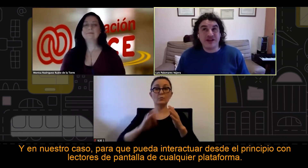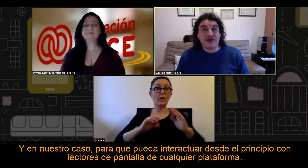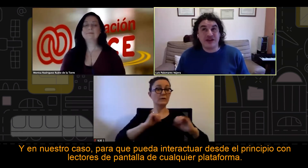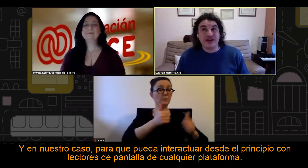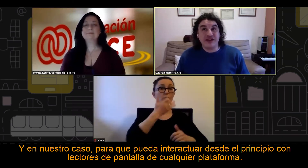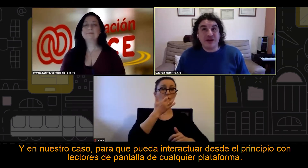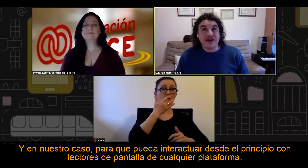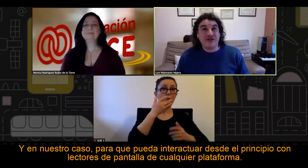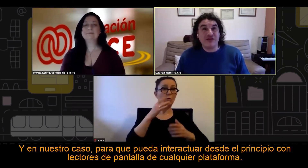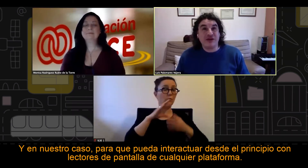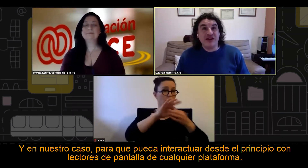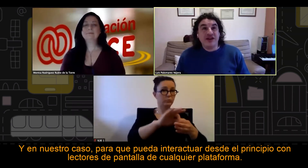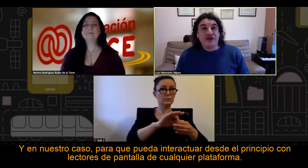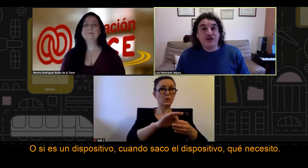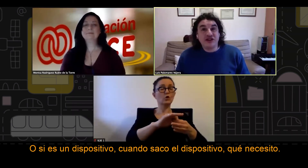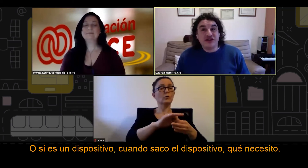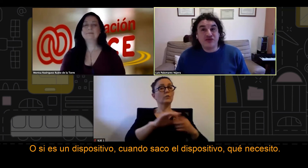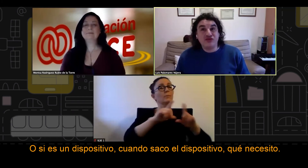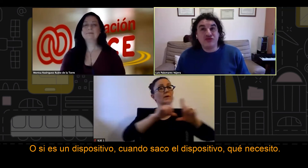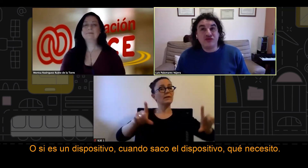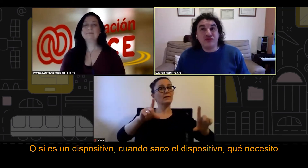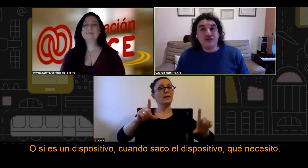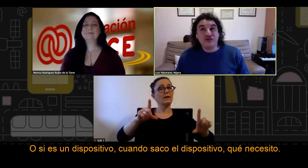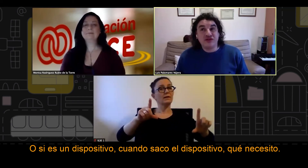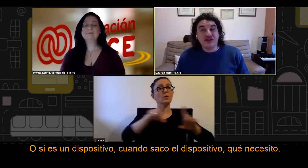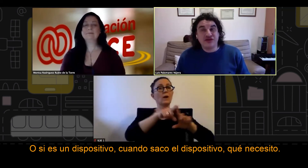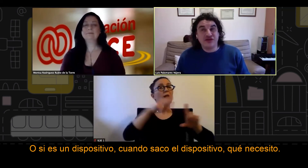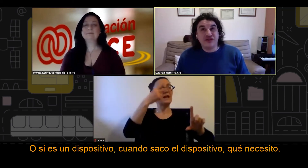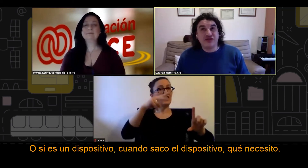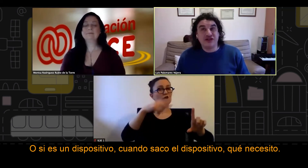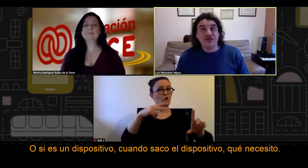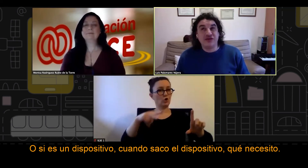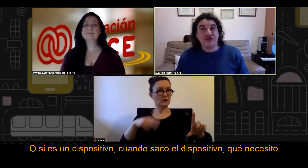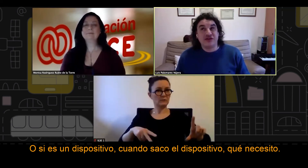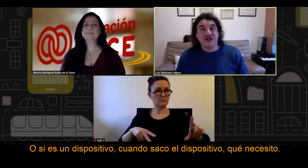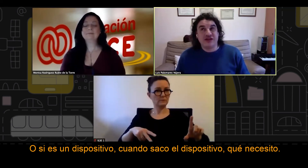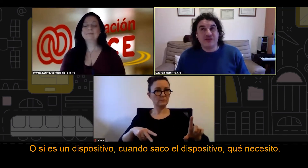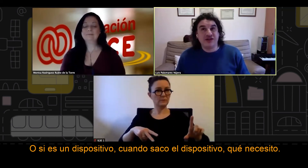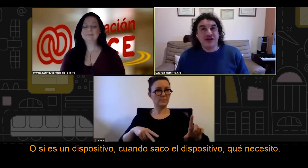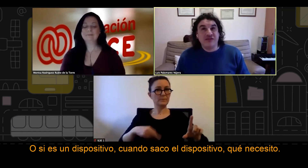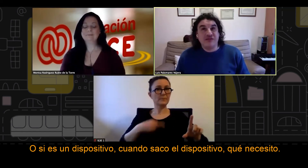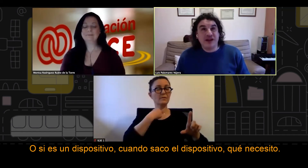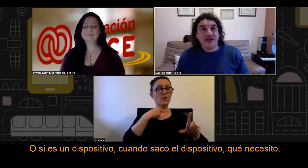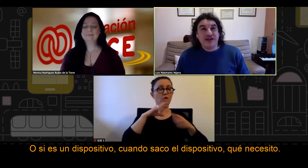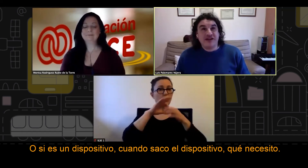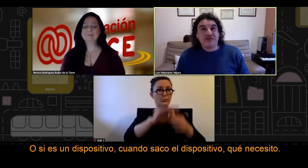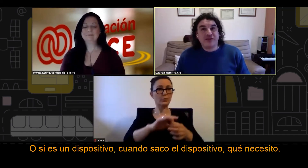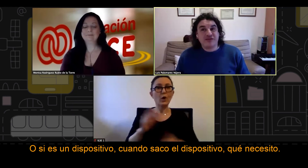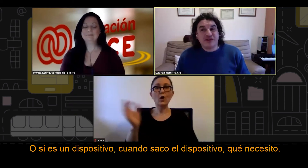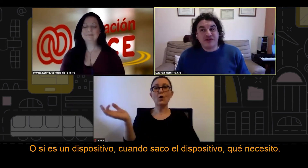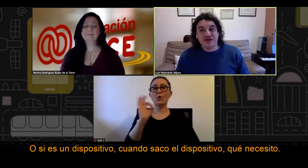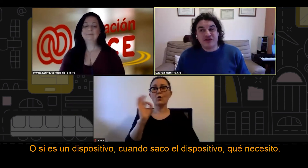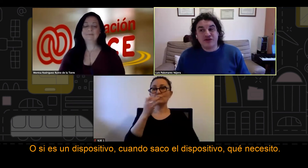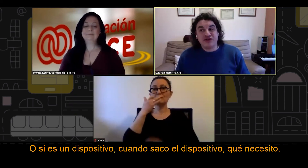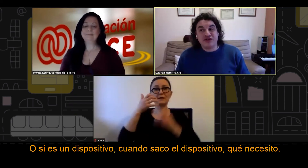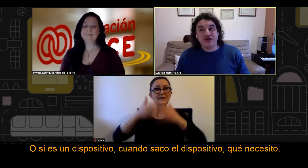de cualquier plataforma. O si es un dispositivo pues ver, pues vamos